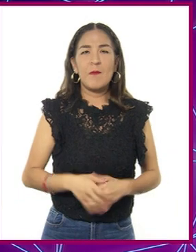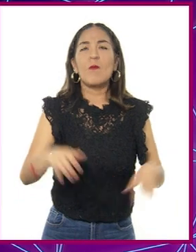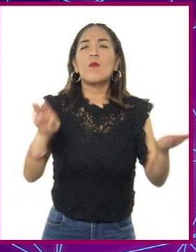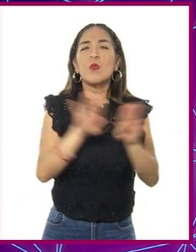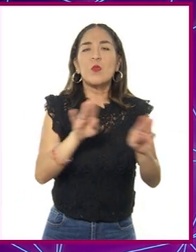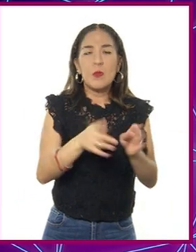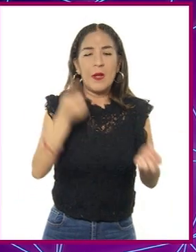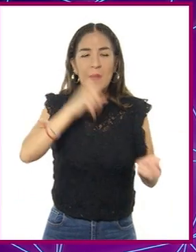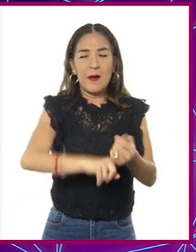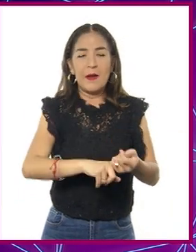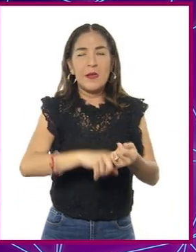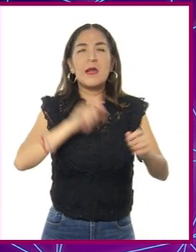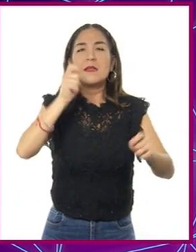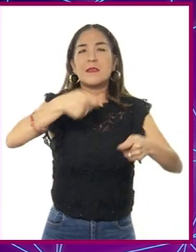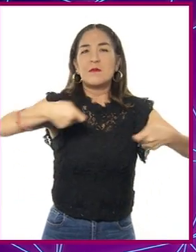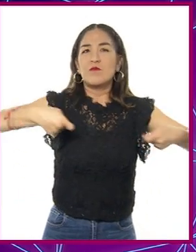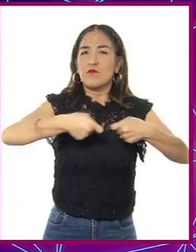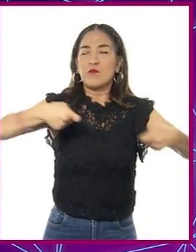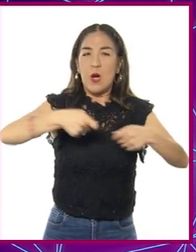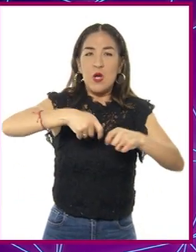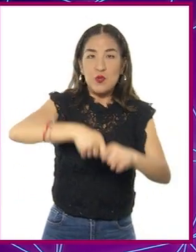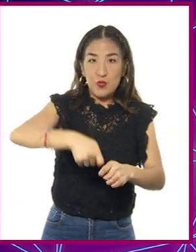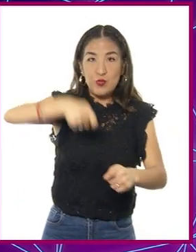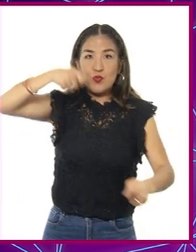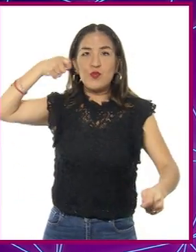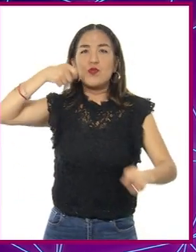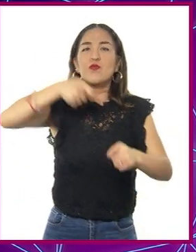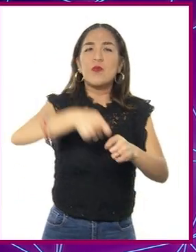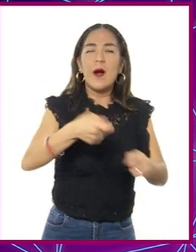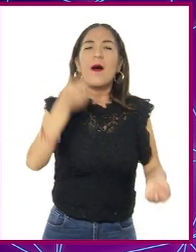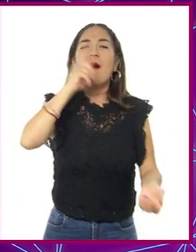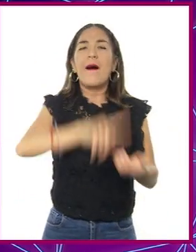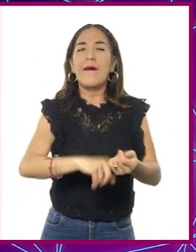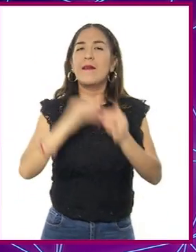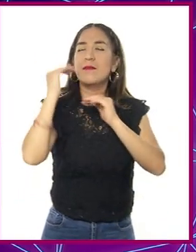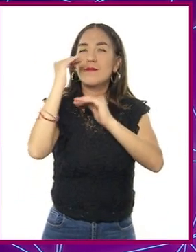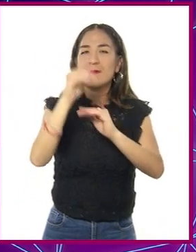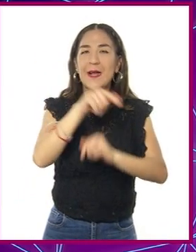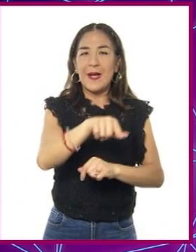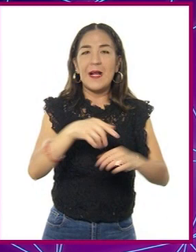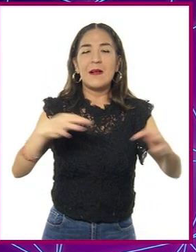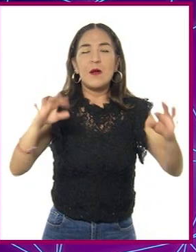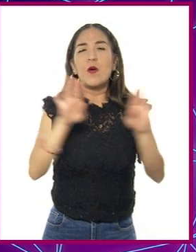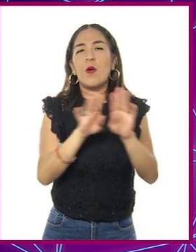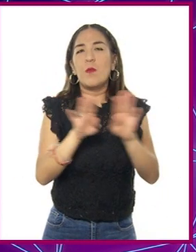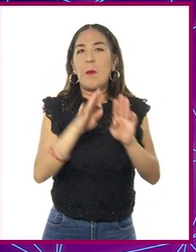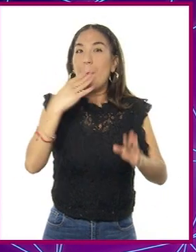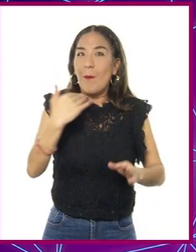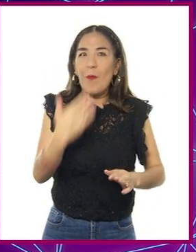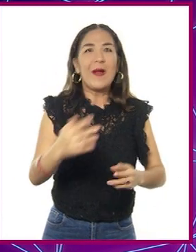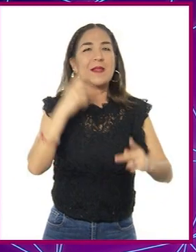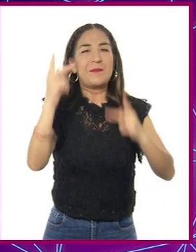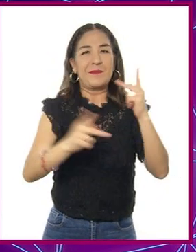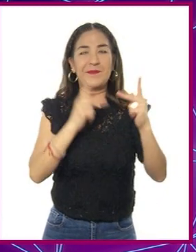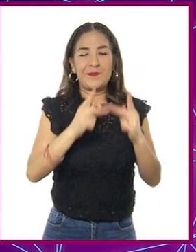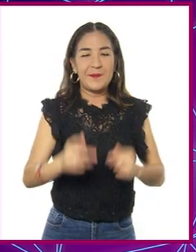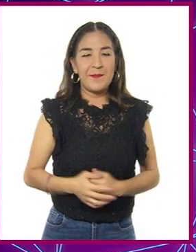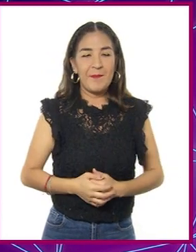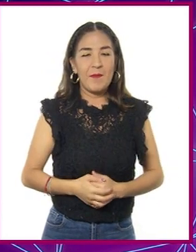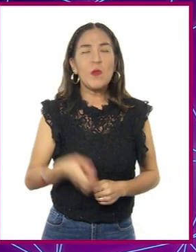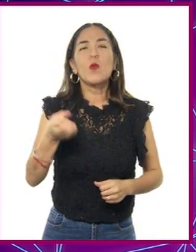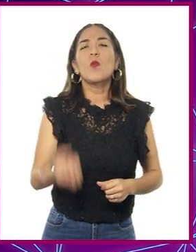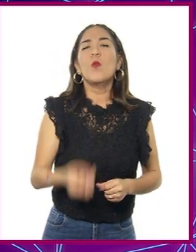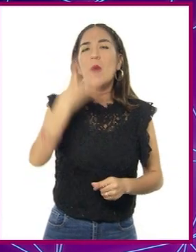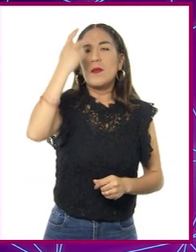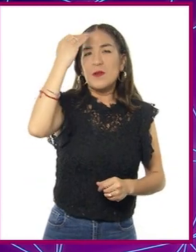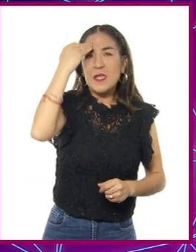los alargamientos experimentados por un resorte entre los límites de la elasticidad perfecta? ¿Cuánto tiempo